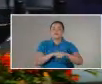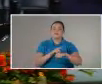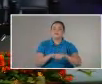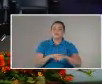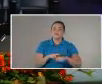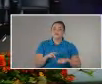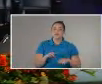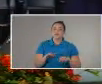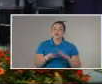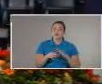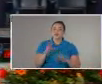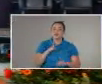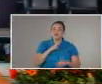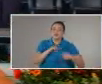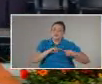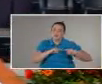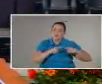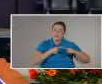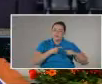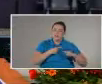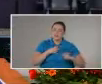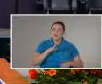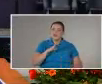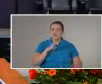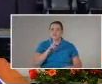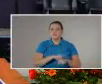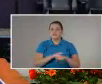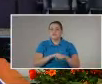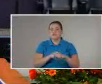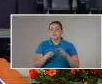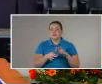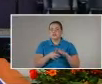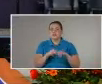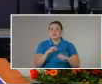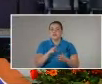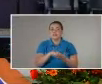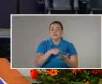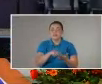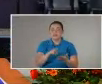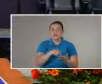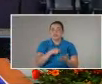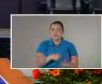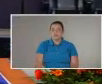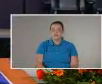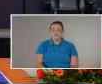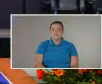hay un tiempo de bailar. Y no se pierde ese tiempo por estar haciendo duelo.